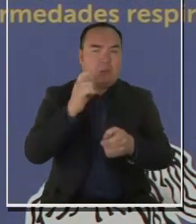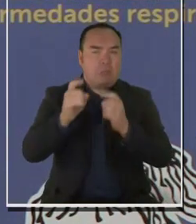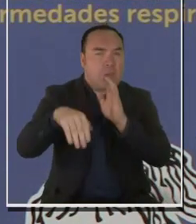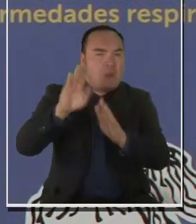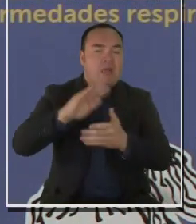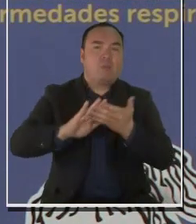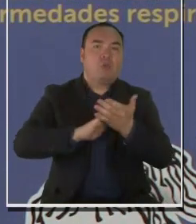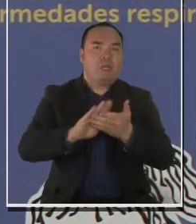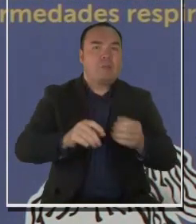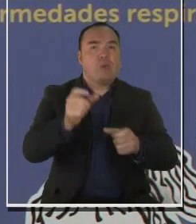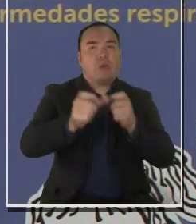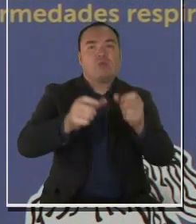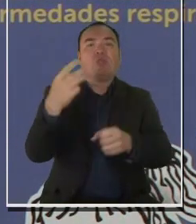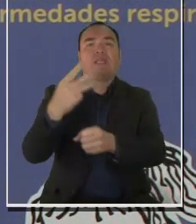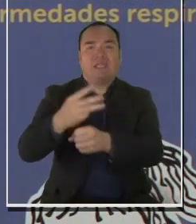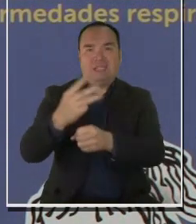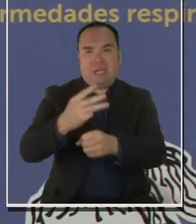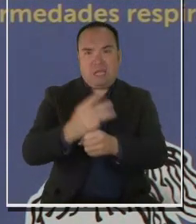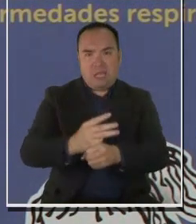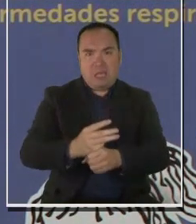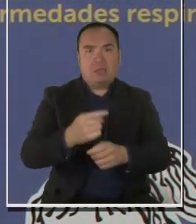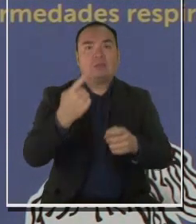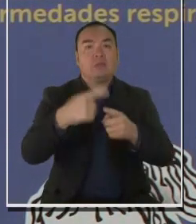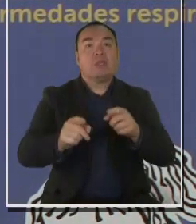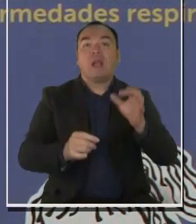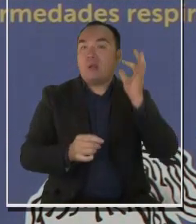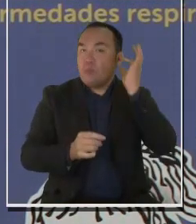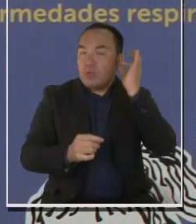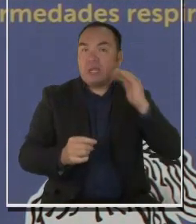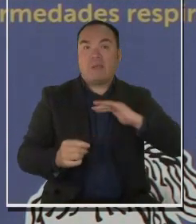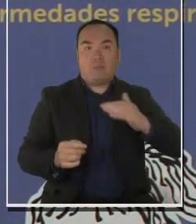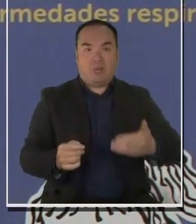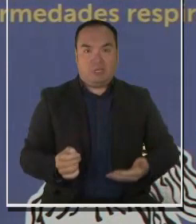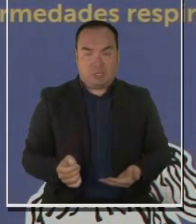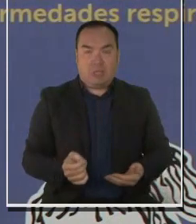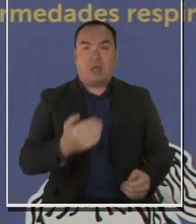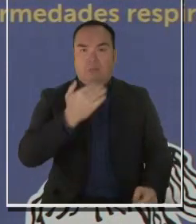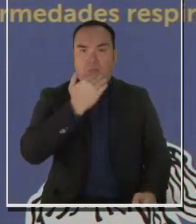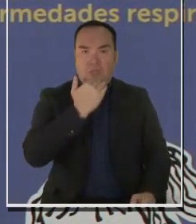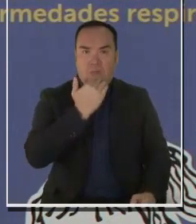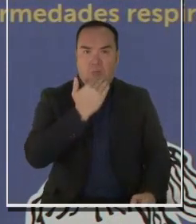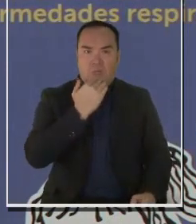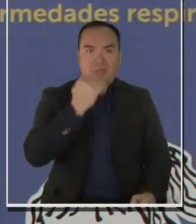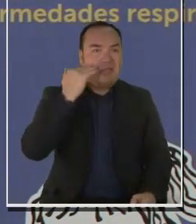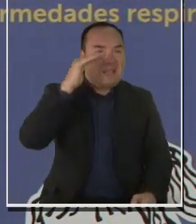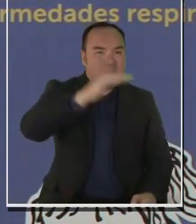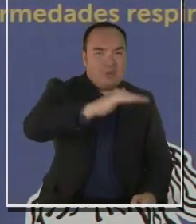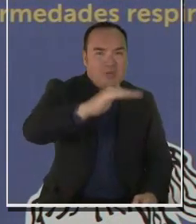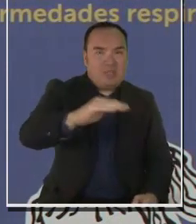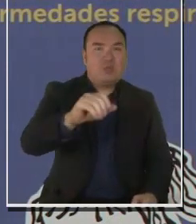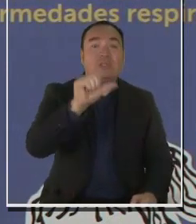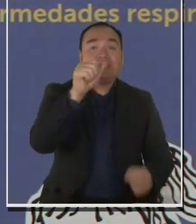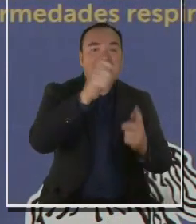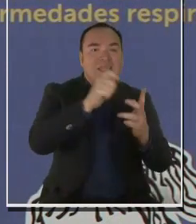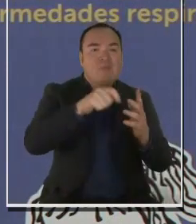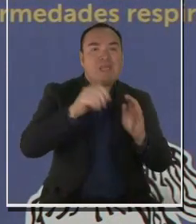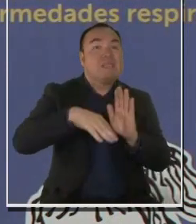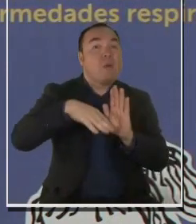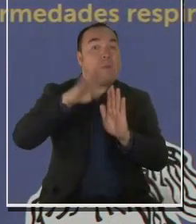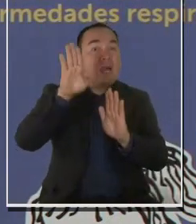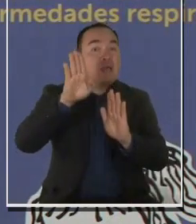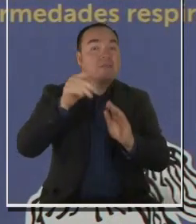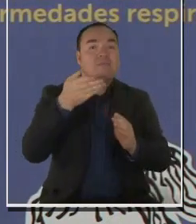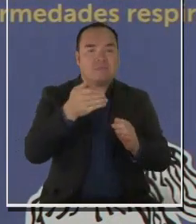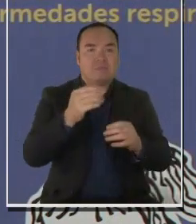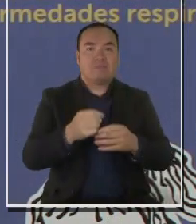mayores de 65 años, a las mujeres embarazadas y también a los niños de 6 meses y más que